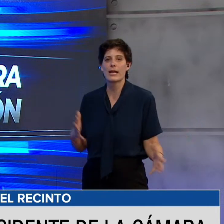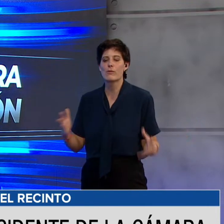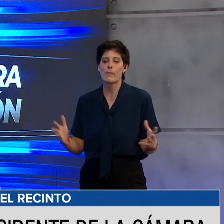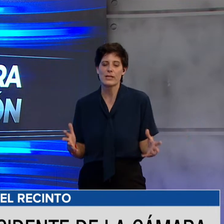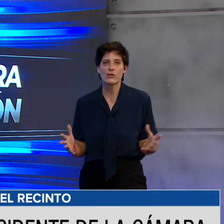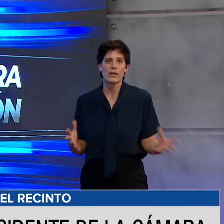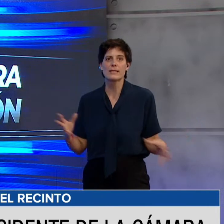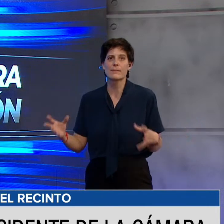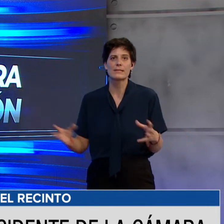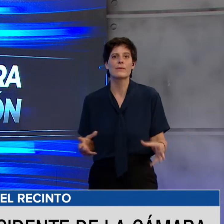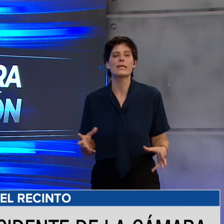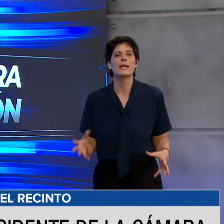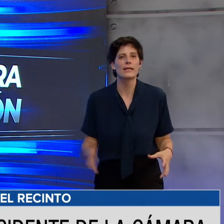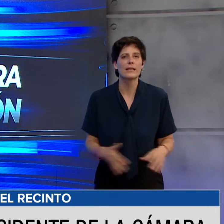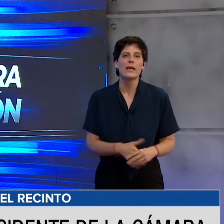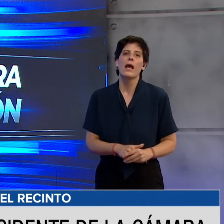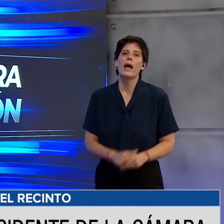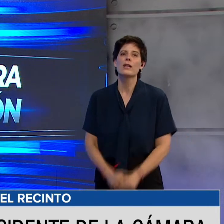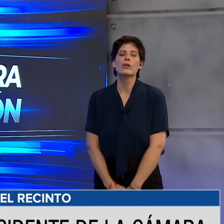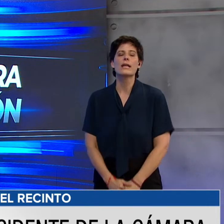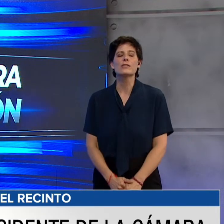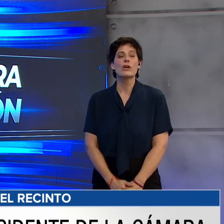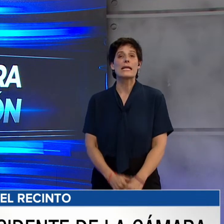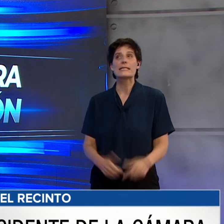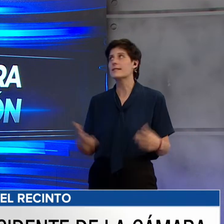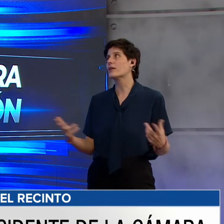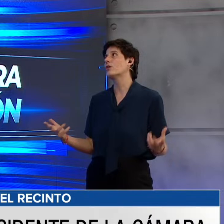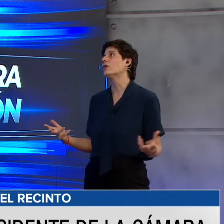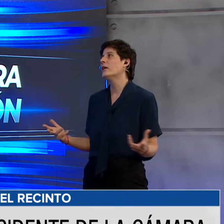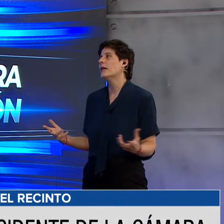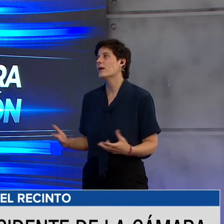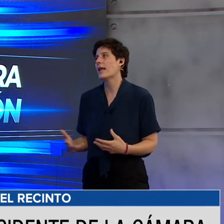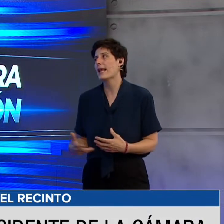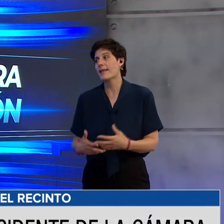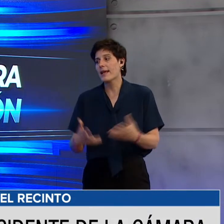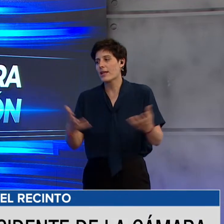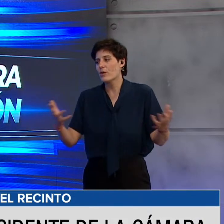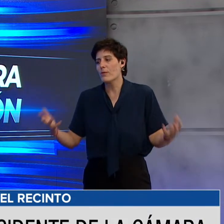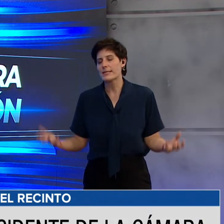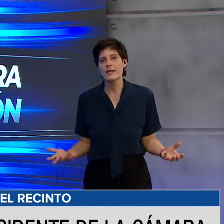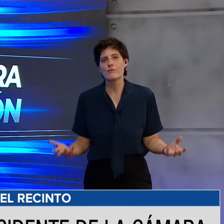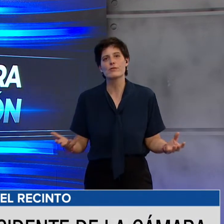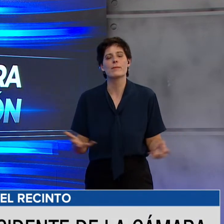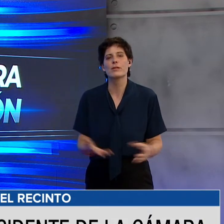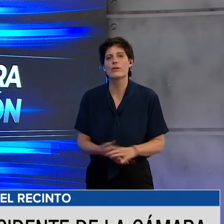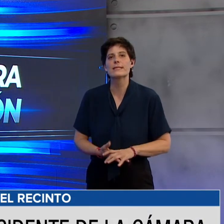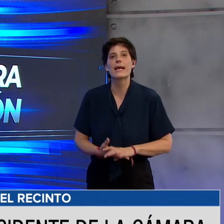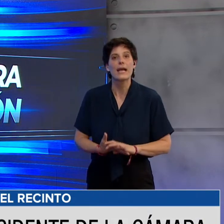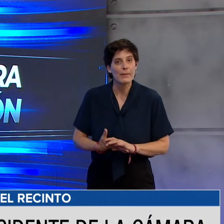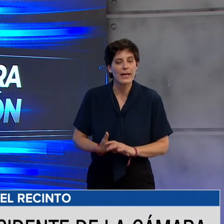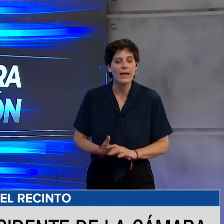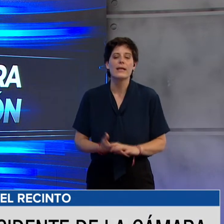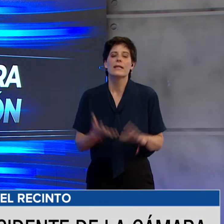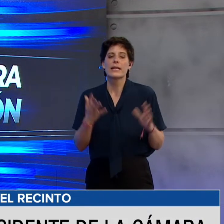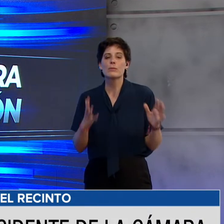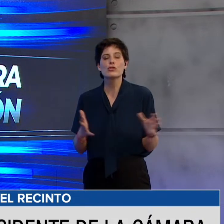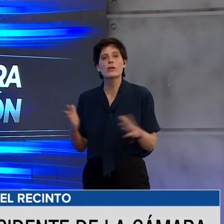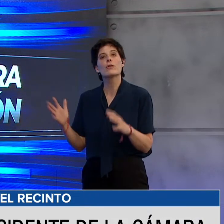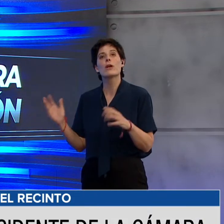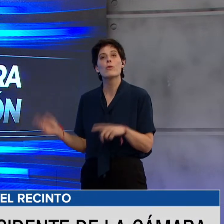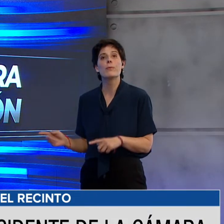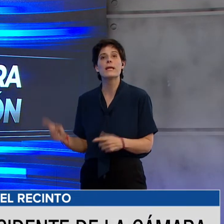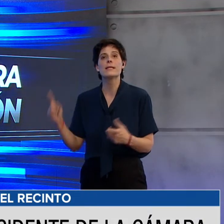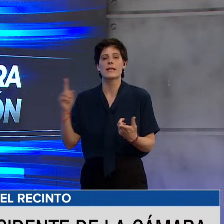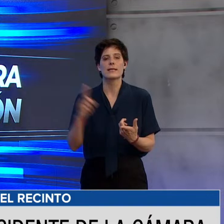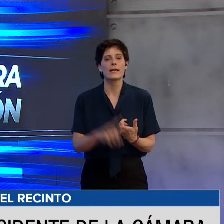esta semana como para ayornarse, empezar a venir aquí al Congreso, a hacerse con la idea de cómo va a ser el funcionamiento de esta Cámara. Tiene muchos